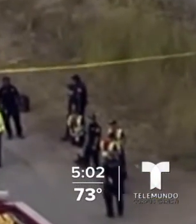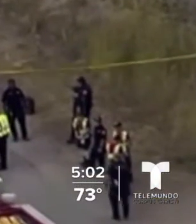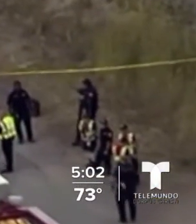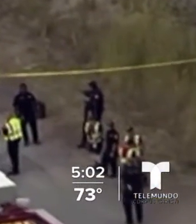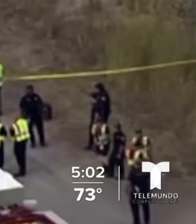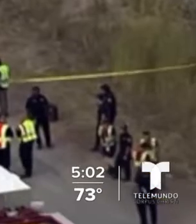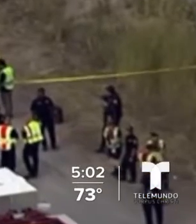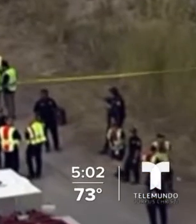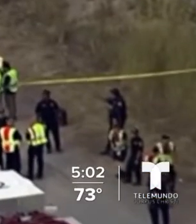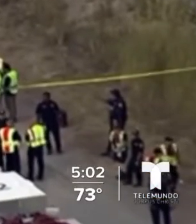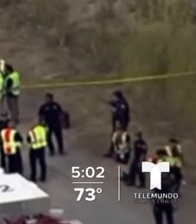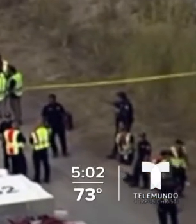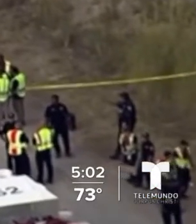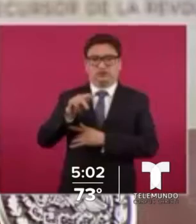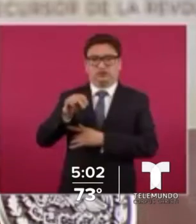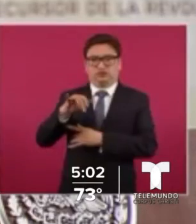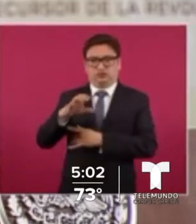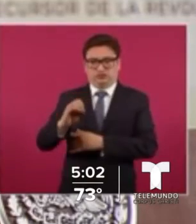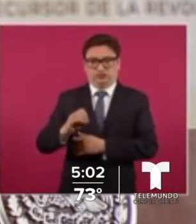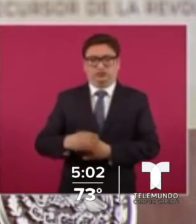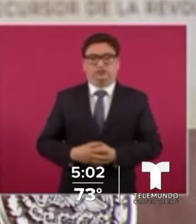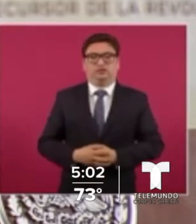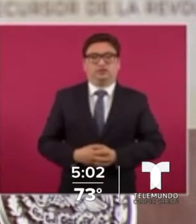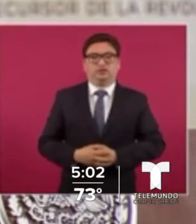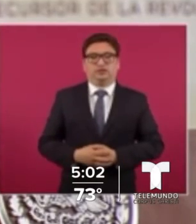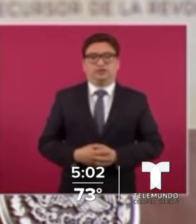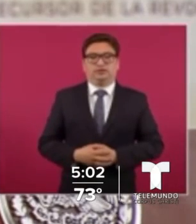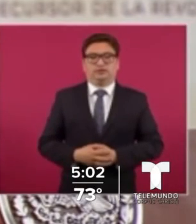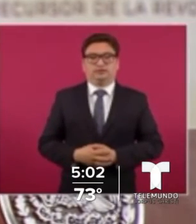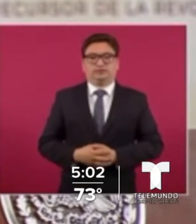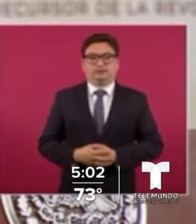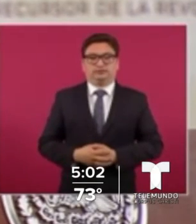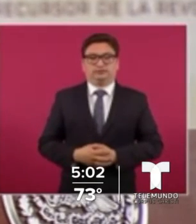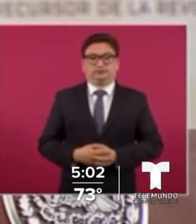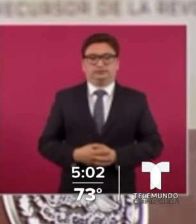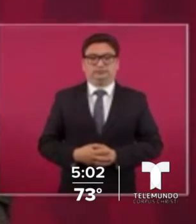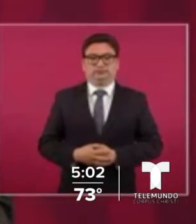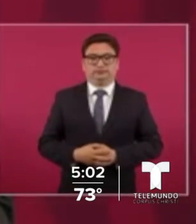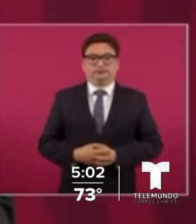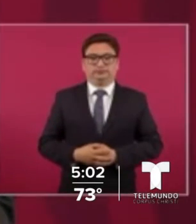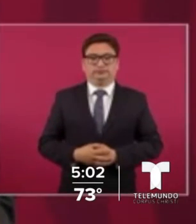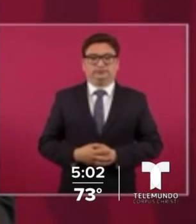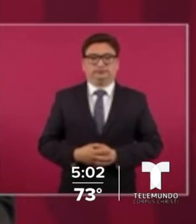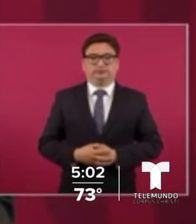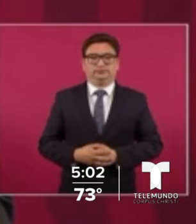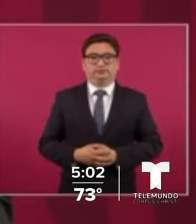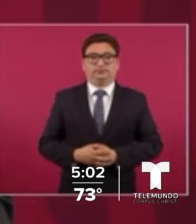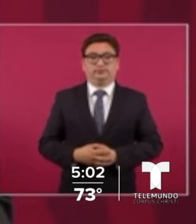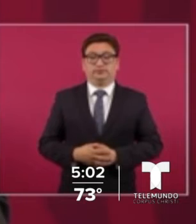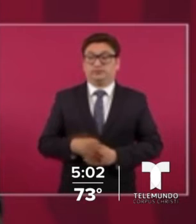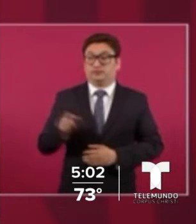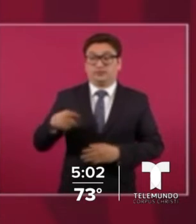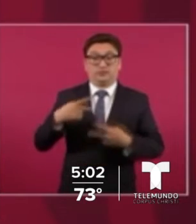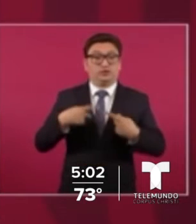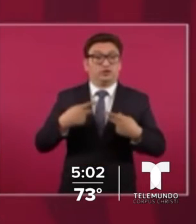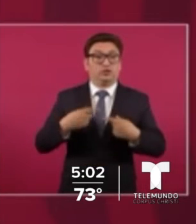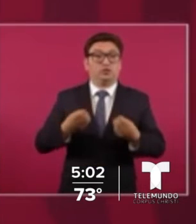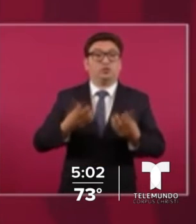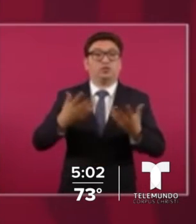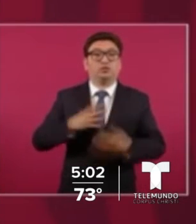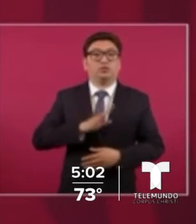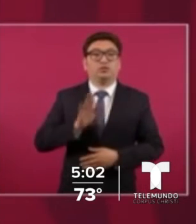vez más la cifra de mexicanos fallecidos hasta ahora son 50 los